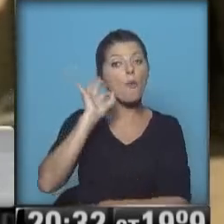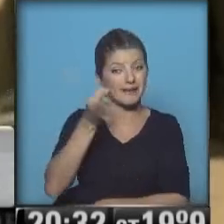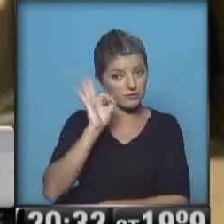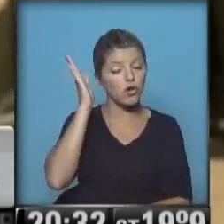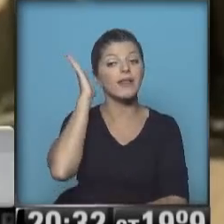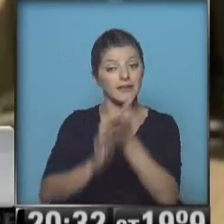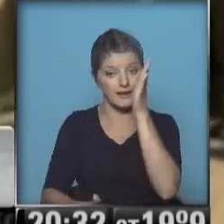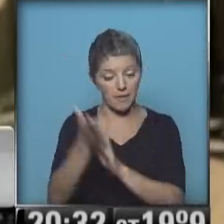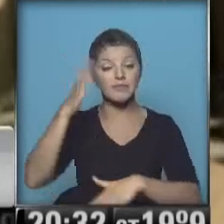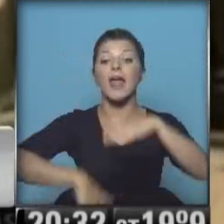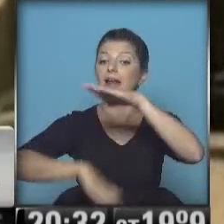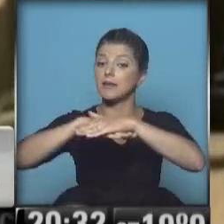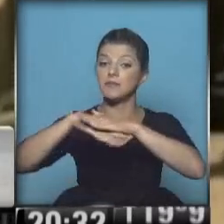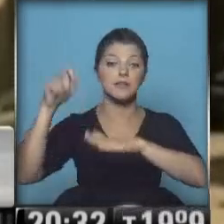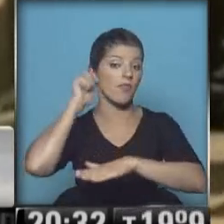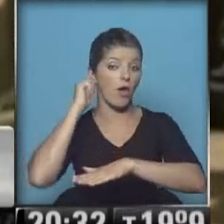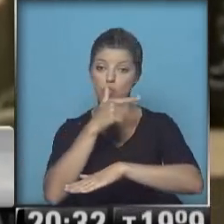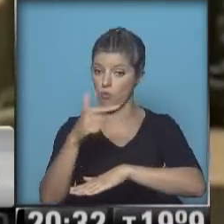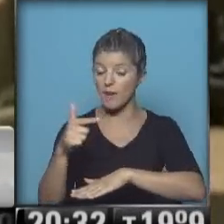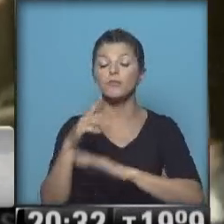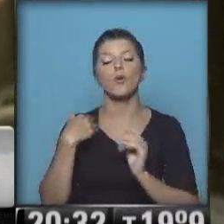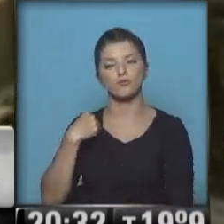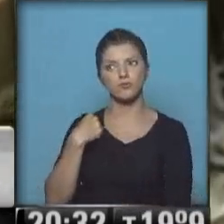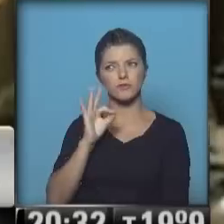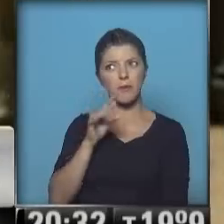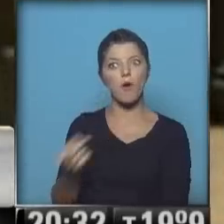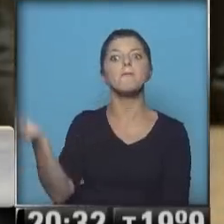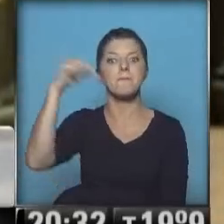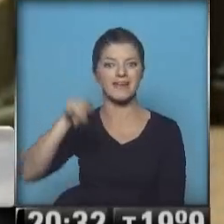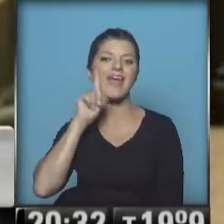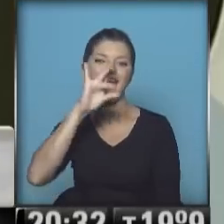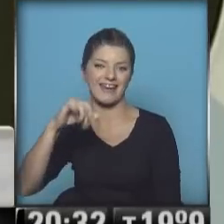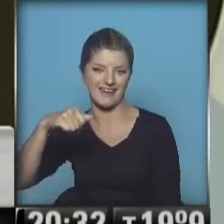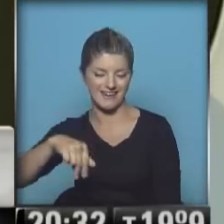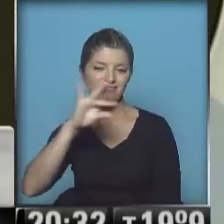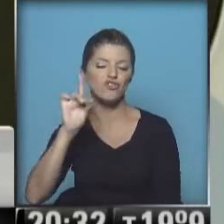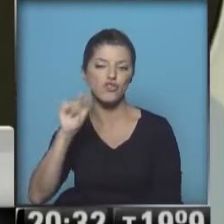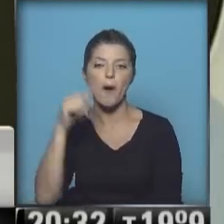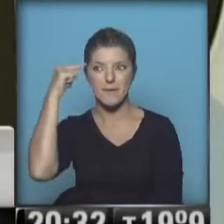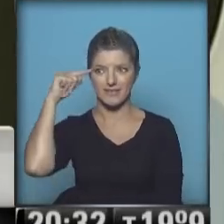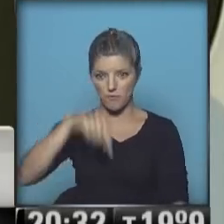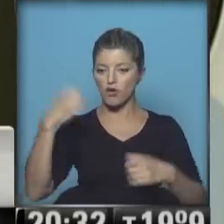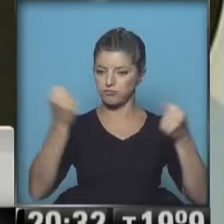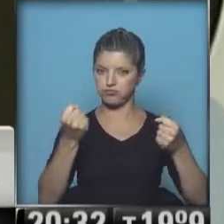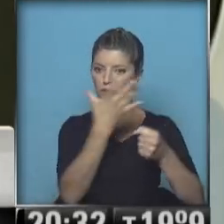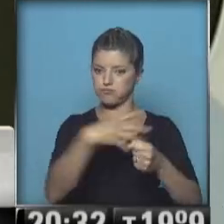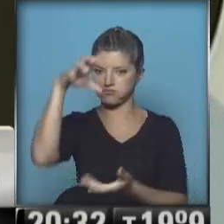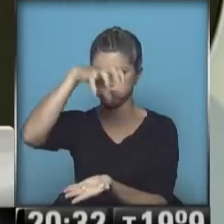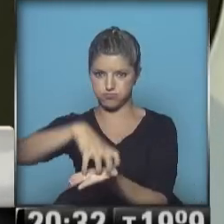Por lo tanto, apenas supimos que el Indio volvía a Mendoza, instalamos el camión sanitario para hacer actividades de prevención.